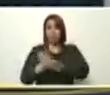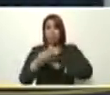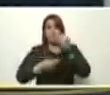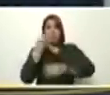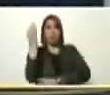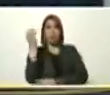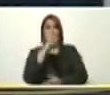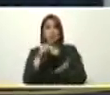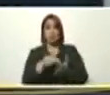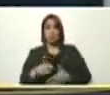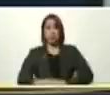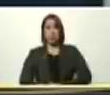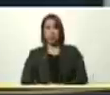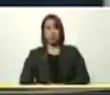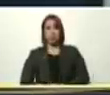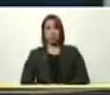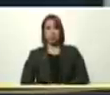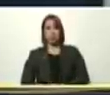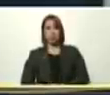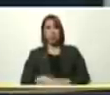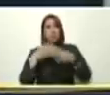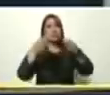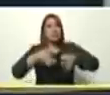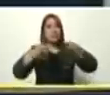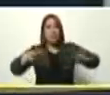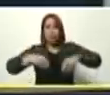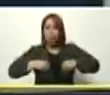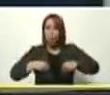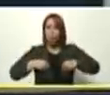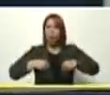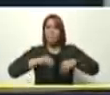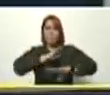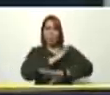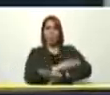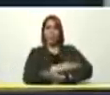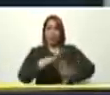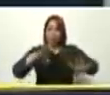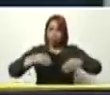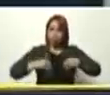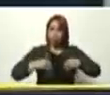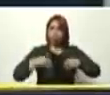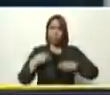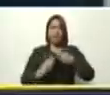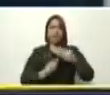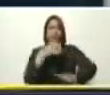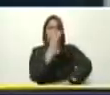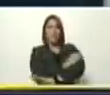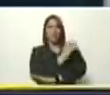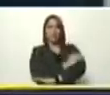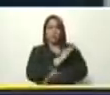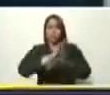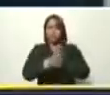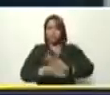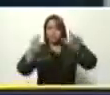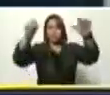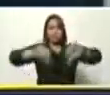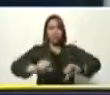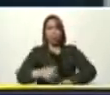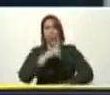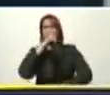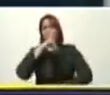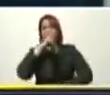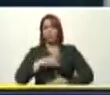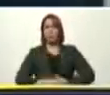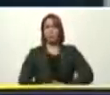Nacional. Cada vez que toman una posición de poder, lo que hacen es un desastre, una vagabundería,